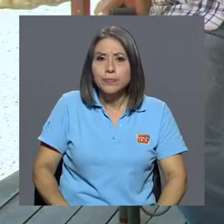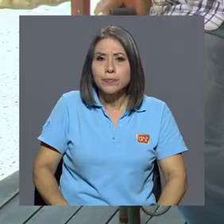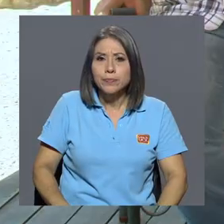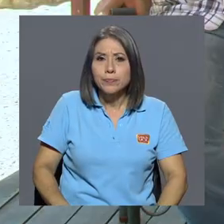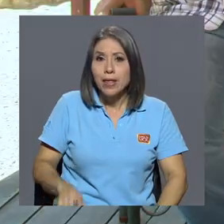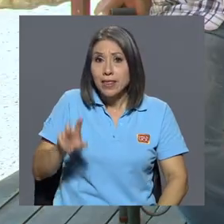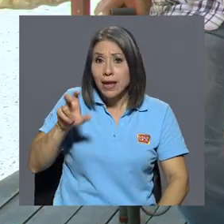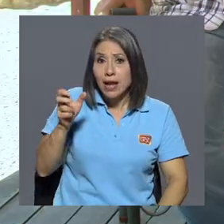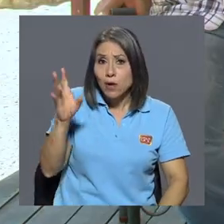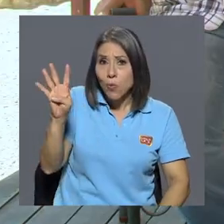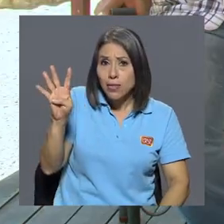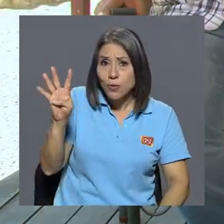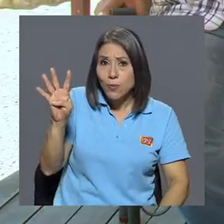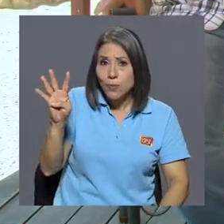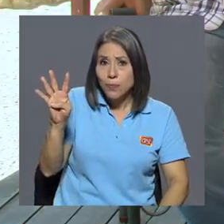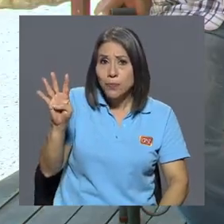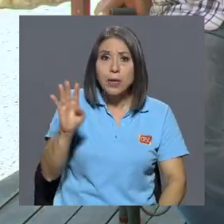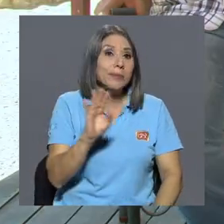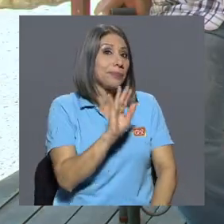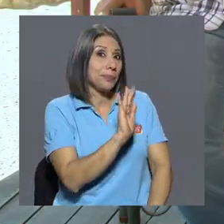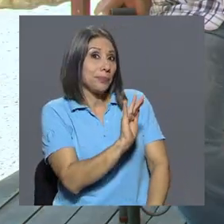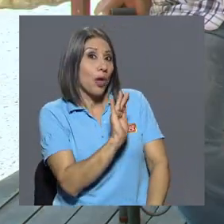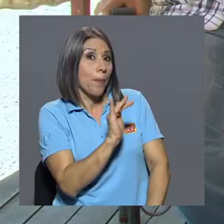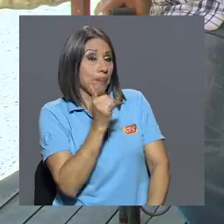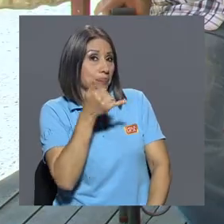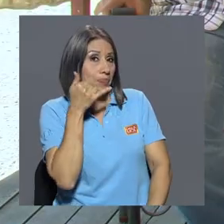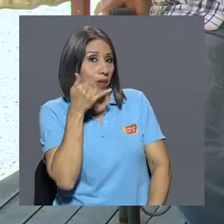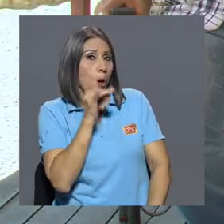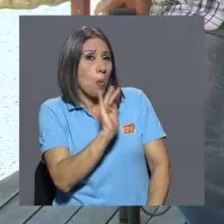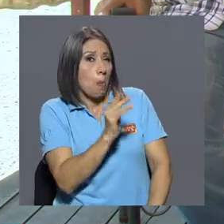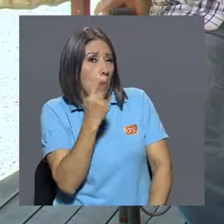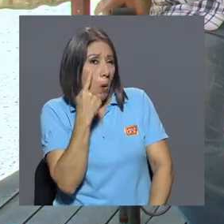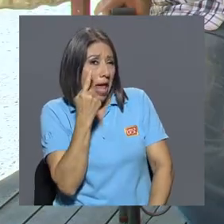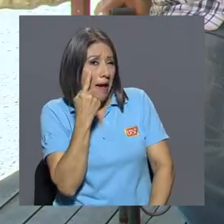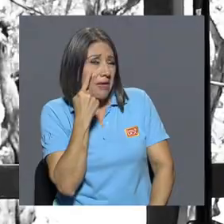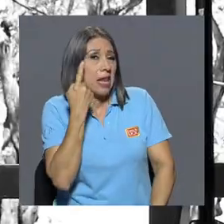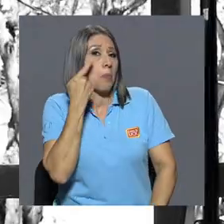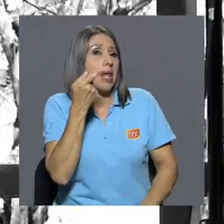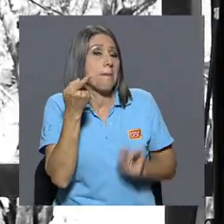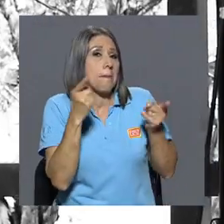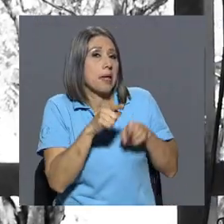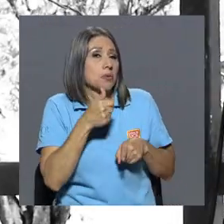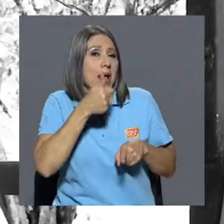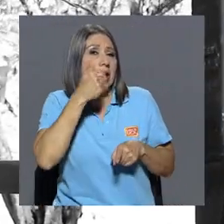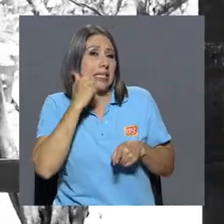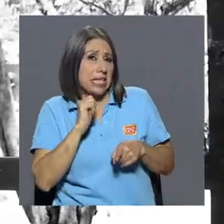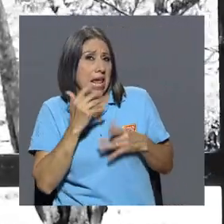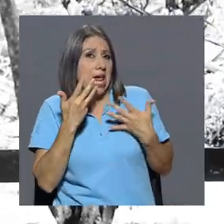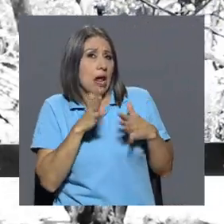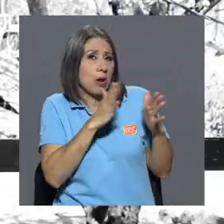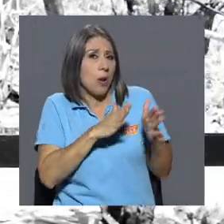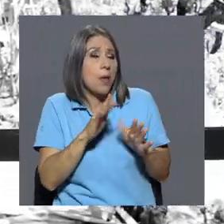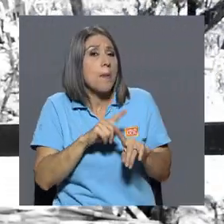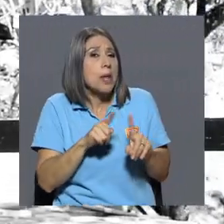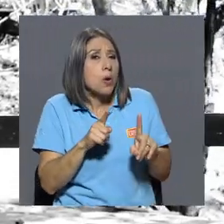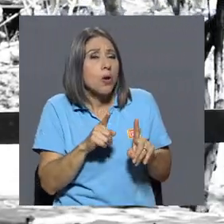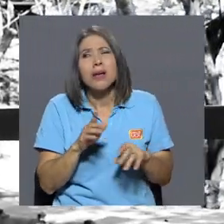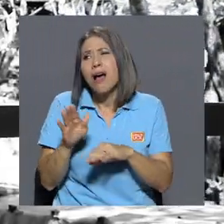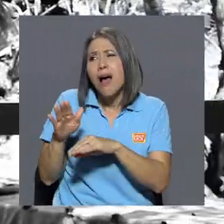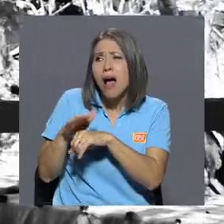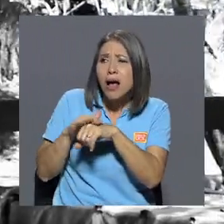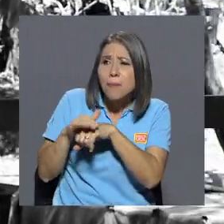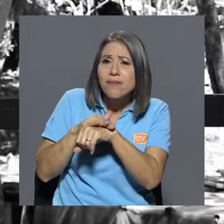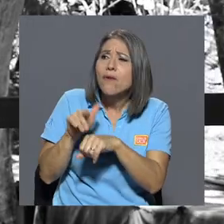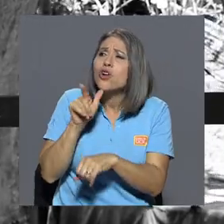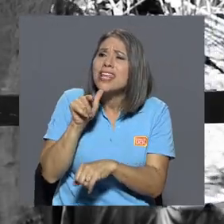de Canal 4? Voy a ver, dice, porque eso fue apenas ayer y ya están acomodando. Pero hágame el favor. ¿Quién es?